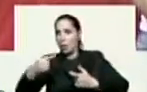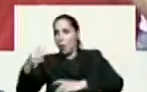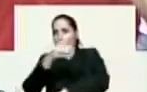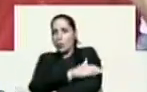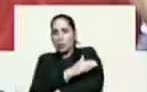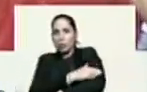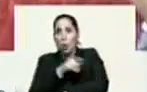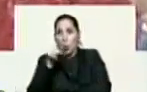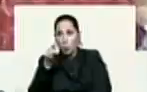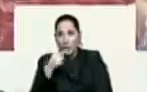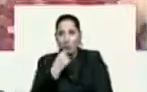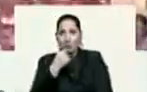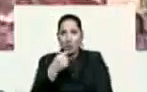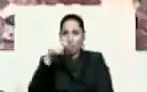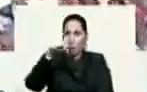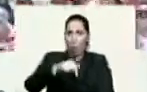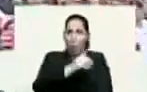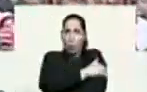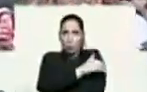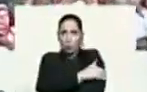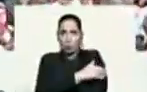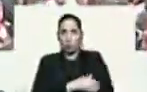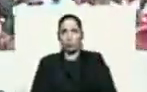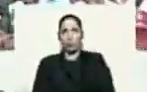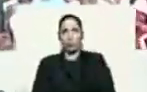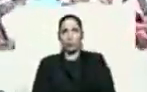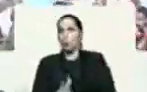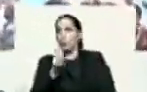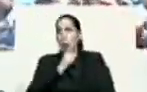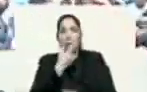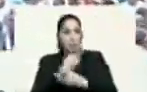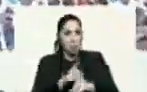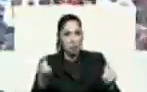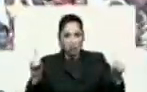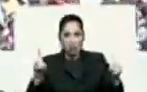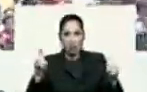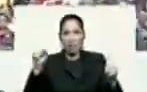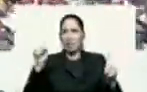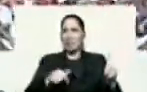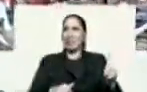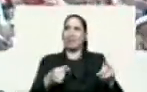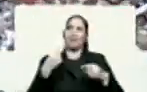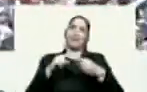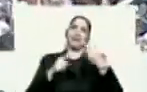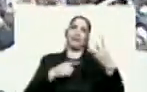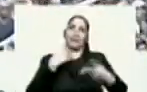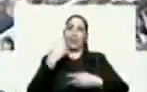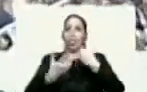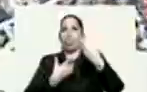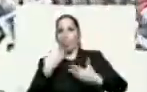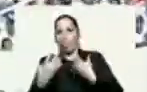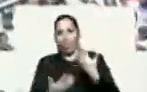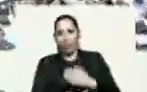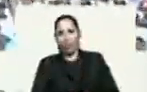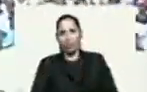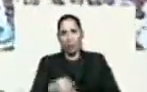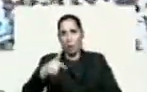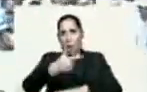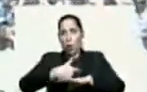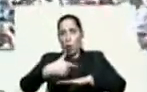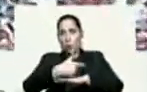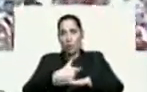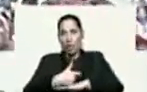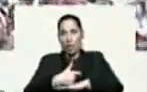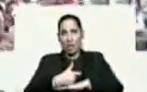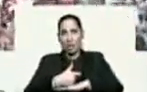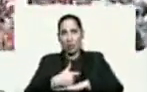hoy dice, señor opositor, que aquí no hay democracia, que no sé qué cosa, si usted dice eso en un gobierno de ellos, lo van a